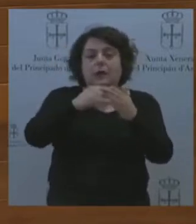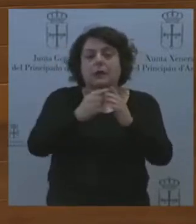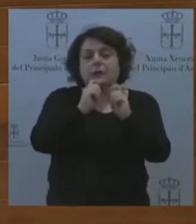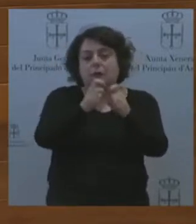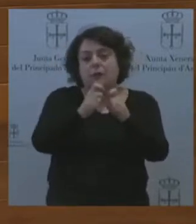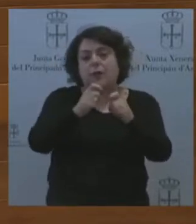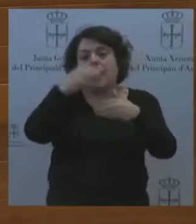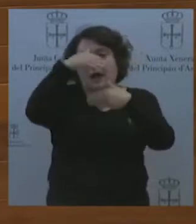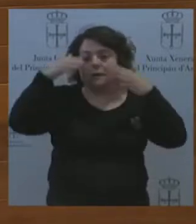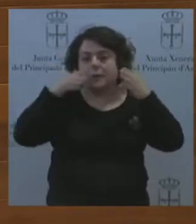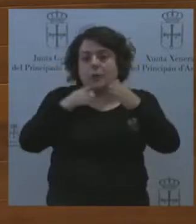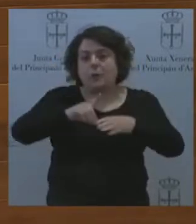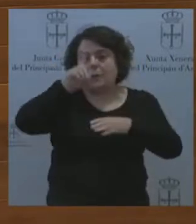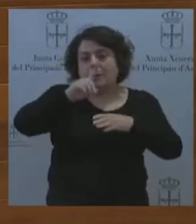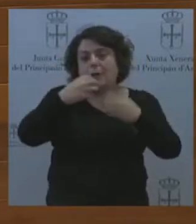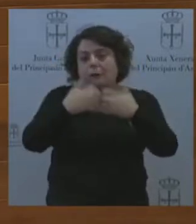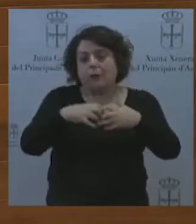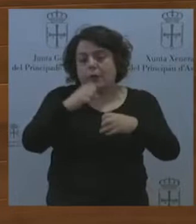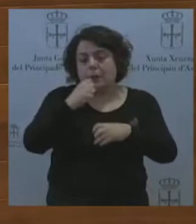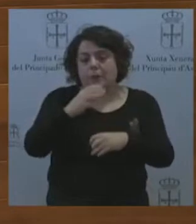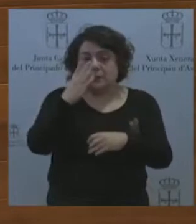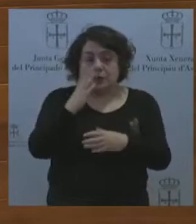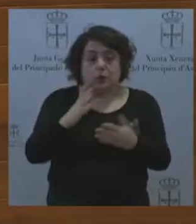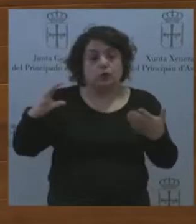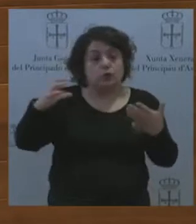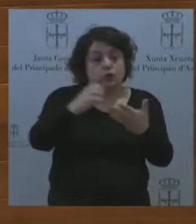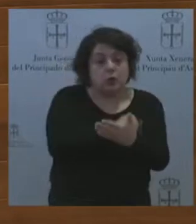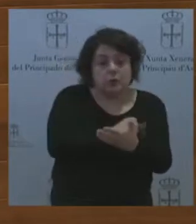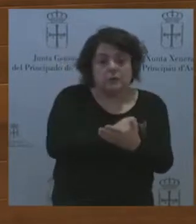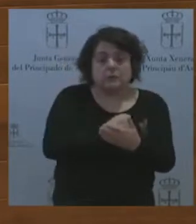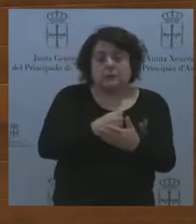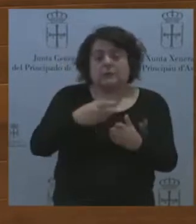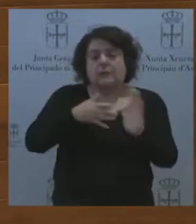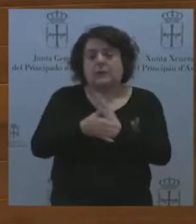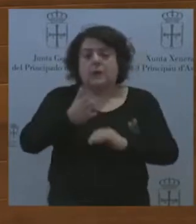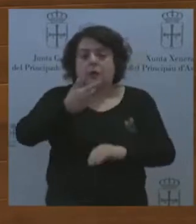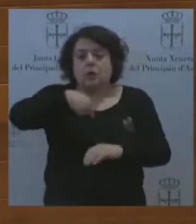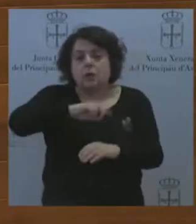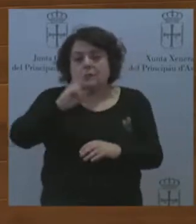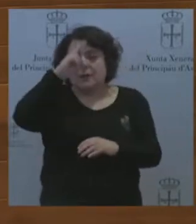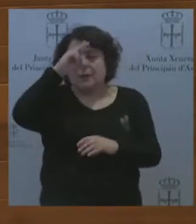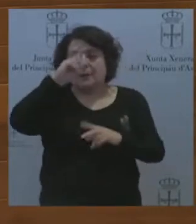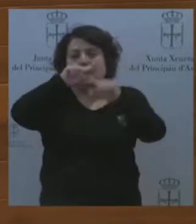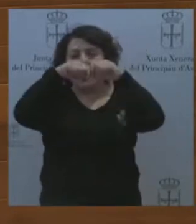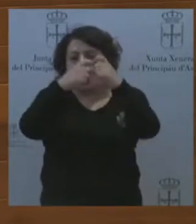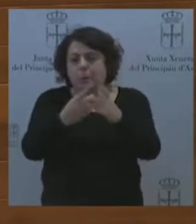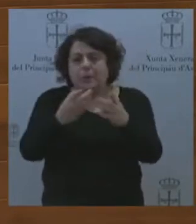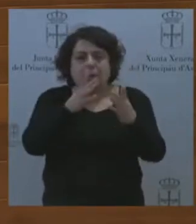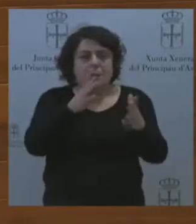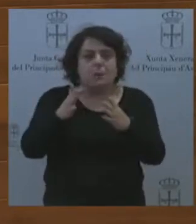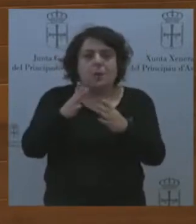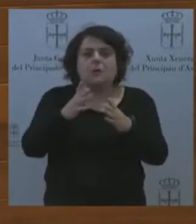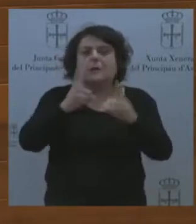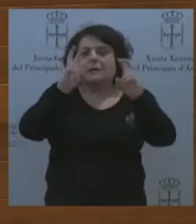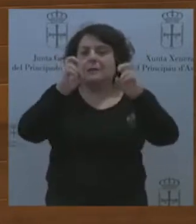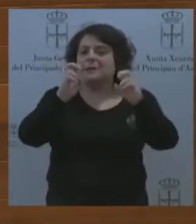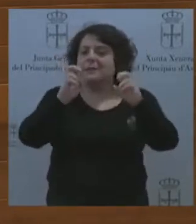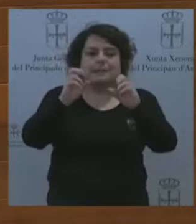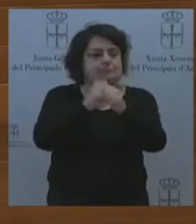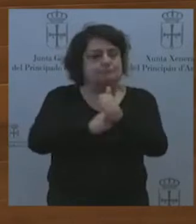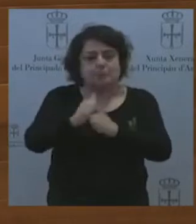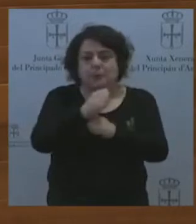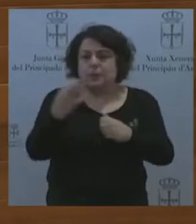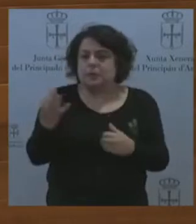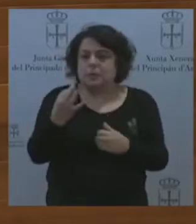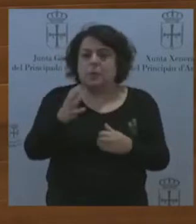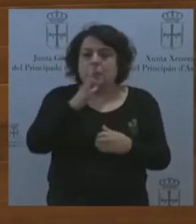recogen nuestra preocupación por lo que consideramos alguno de los temas prioritarios. Porque los asturianos no pueden seguir